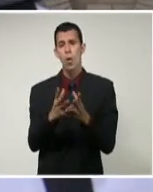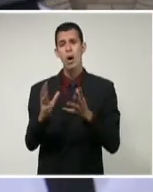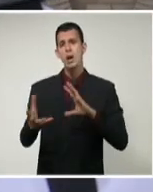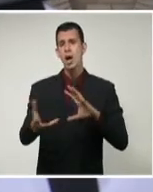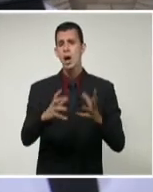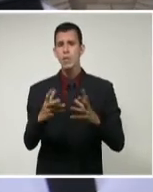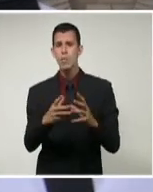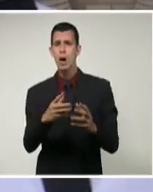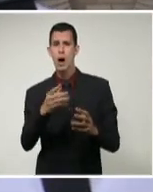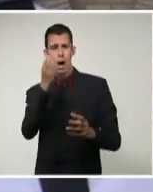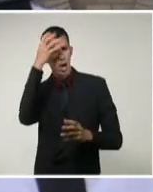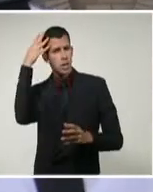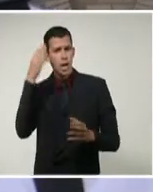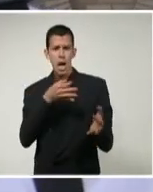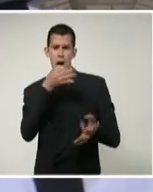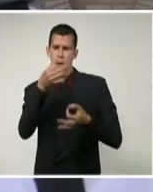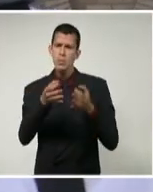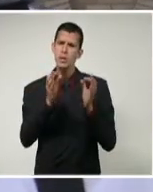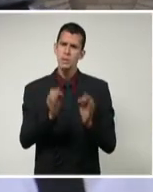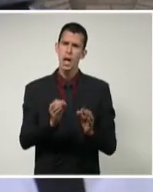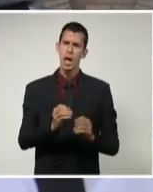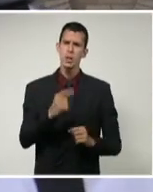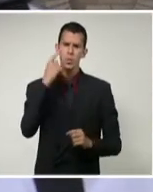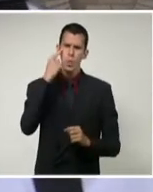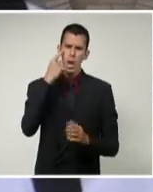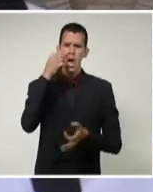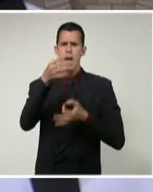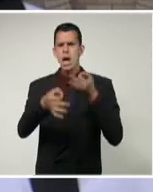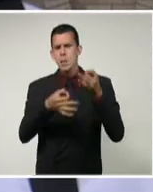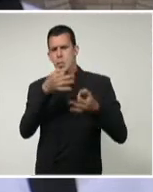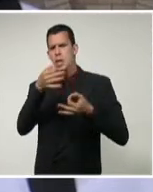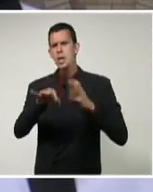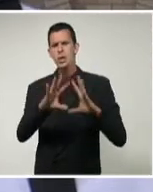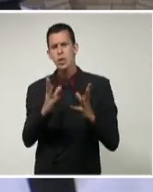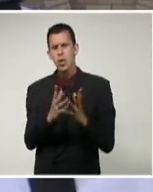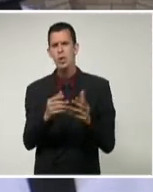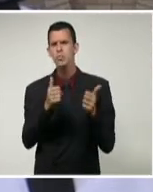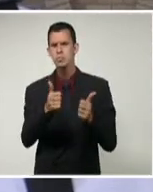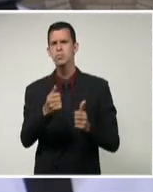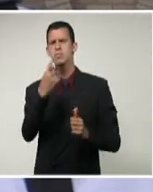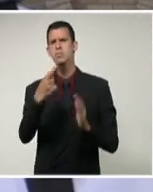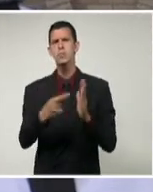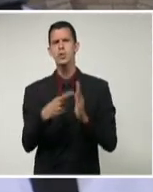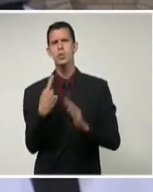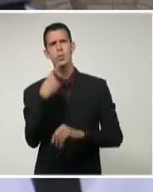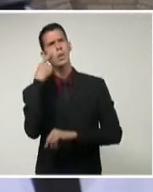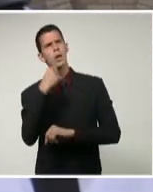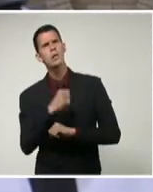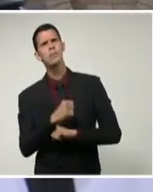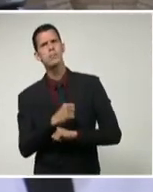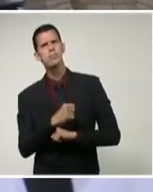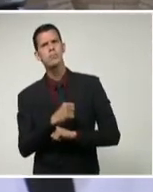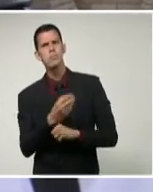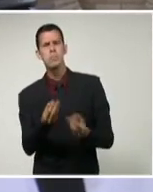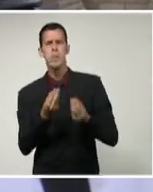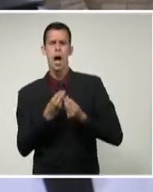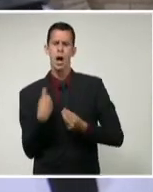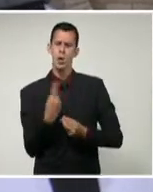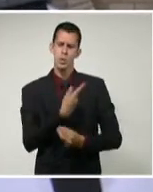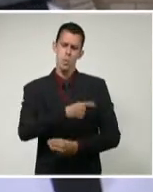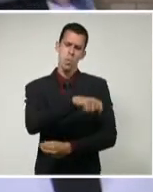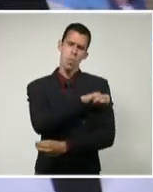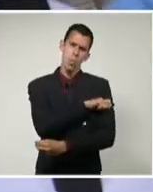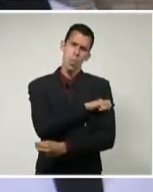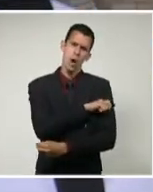Cuba, me ha transmitido en su discurso un mensaje para el pueblo cubano y en especial para los